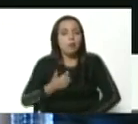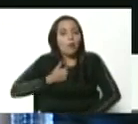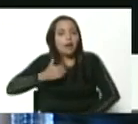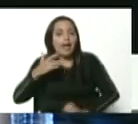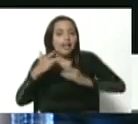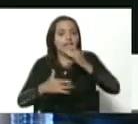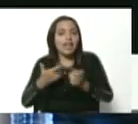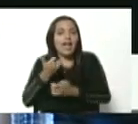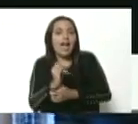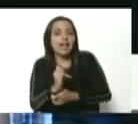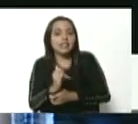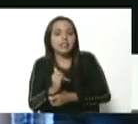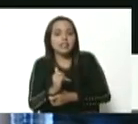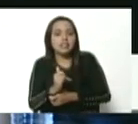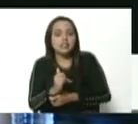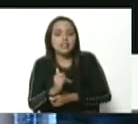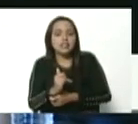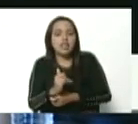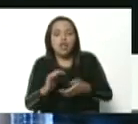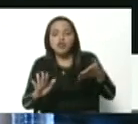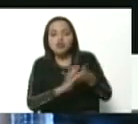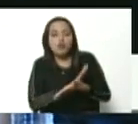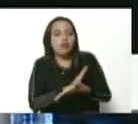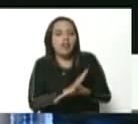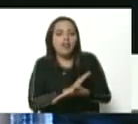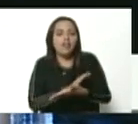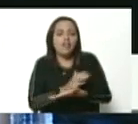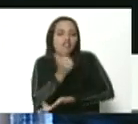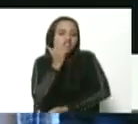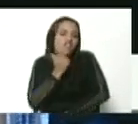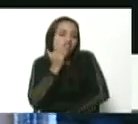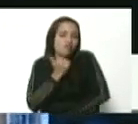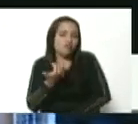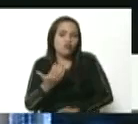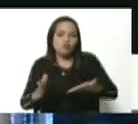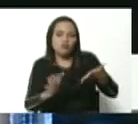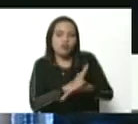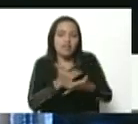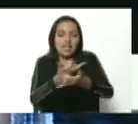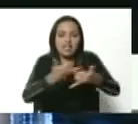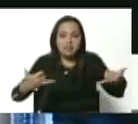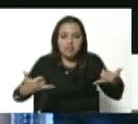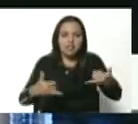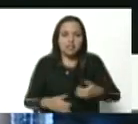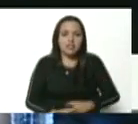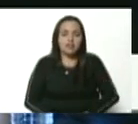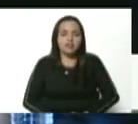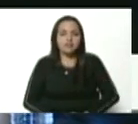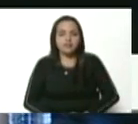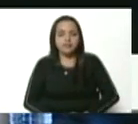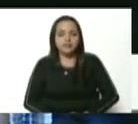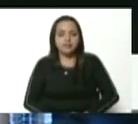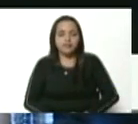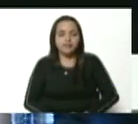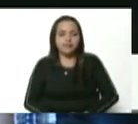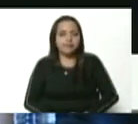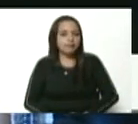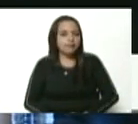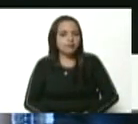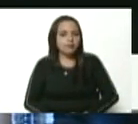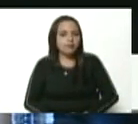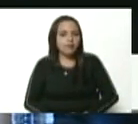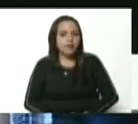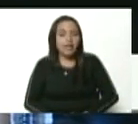pudiera llevar a sobrecumplimiento y a interpretar todas las limitaciones de la manera más estrecha posible en